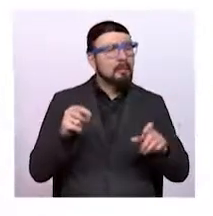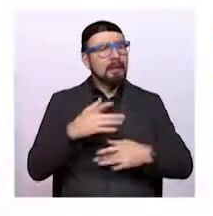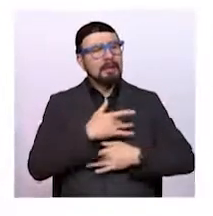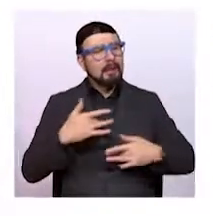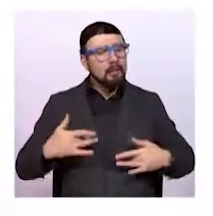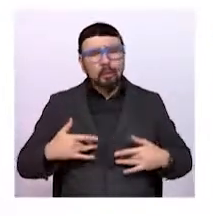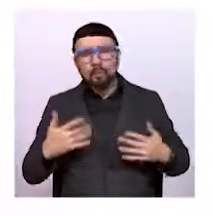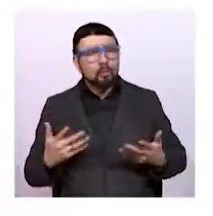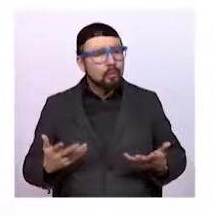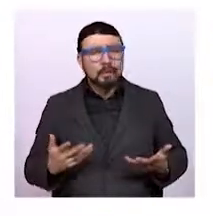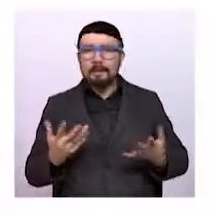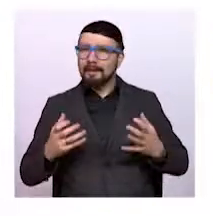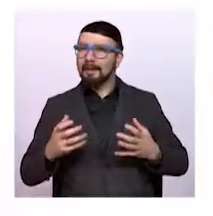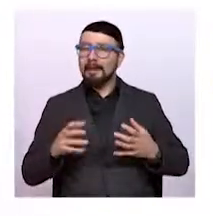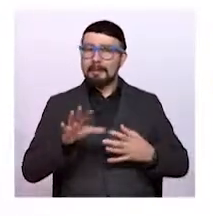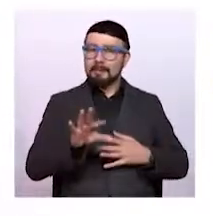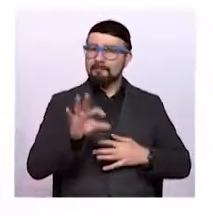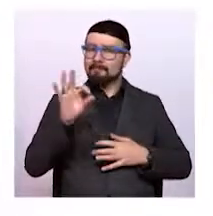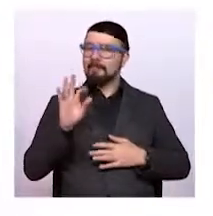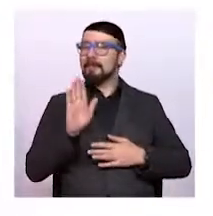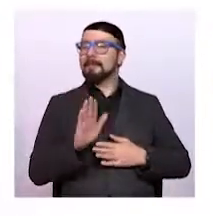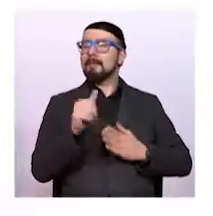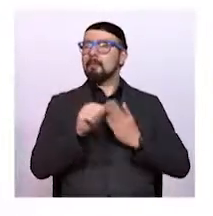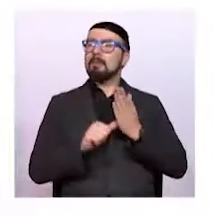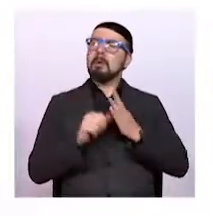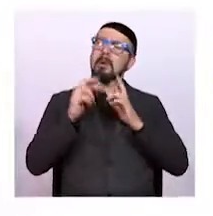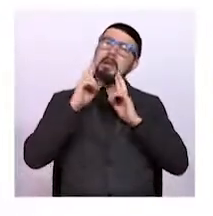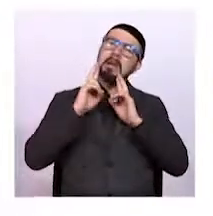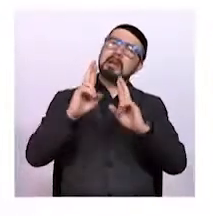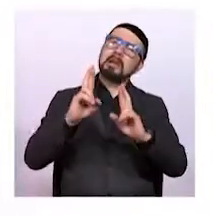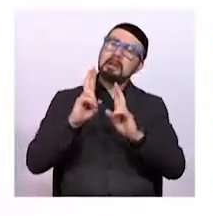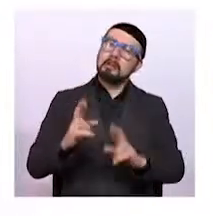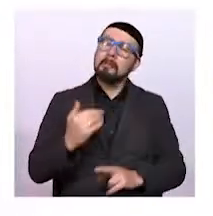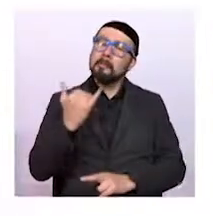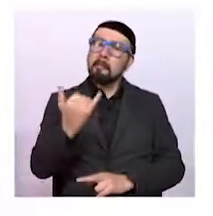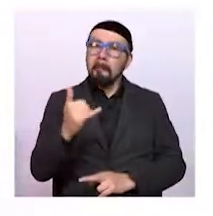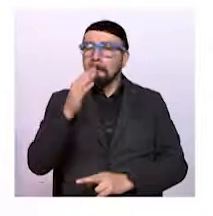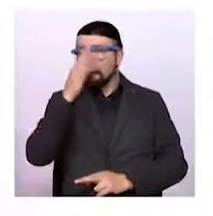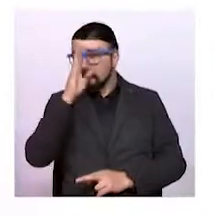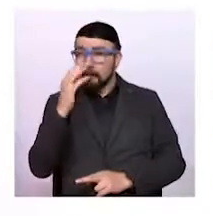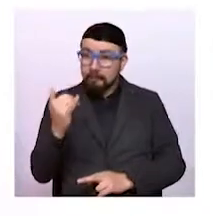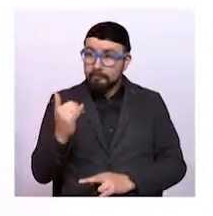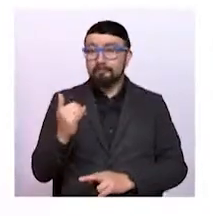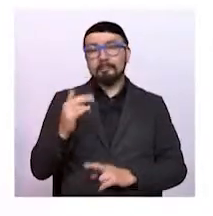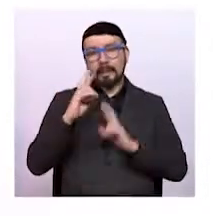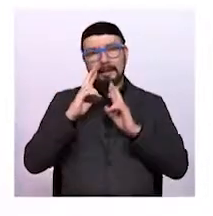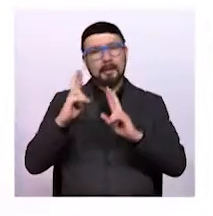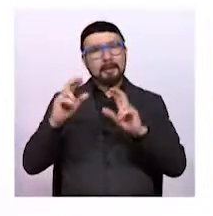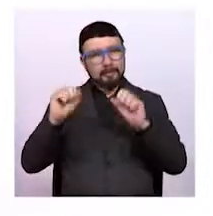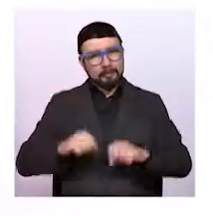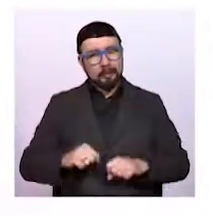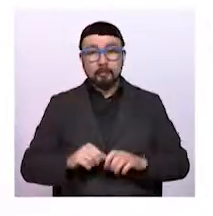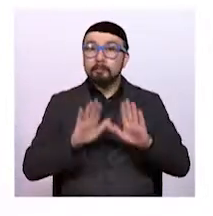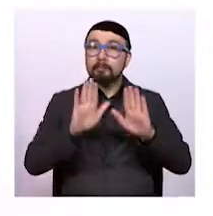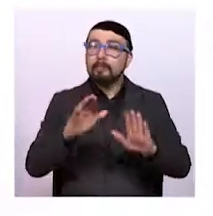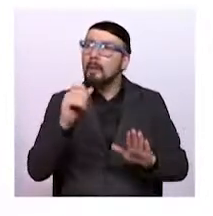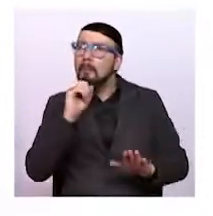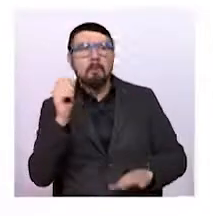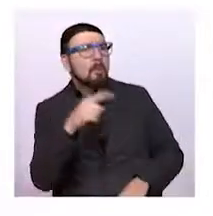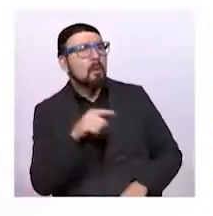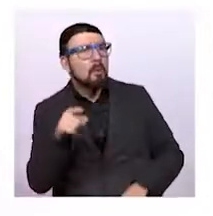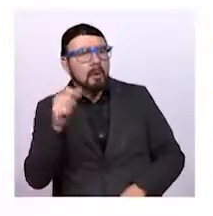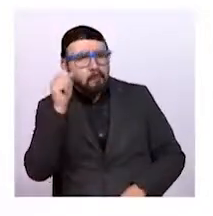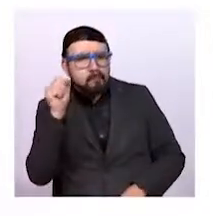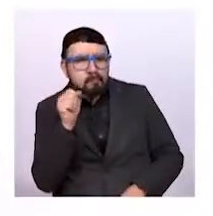tratamos de sacar un espacio para el programa para responder esas dudas después de este corte de comerciales tenemos una duda acerca del embarazo